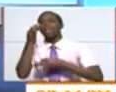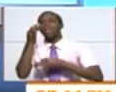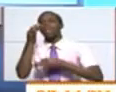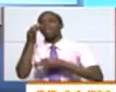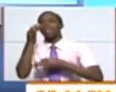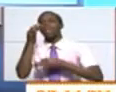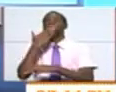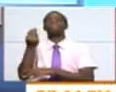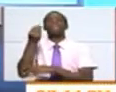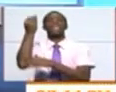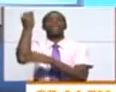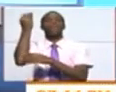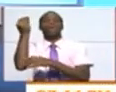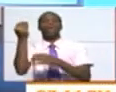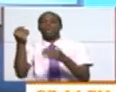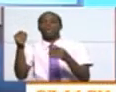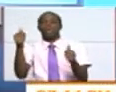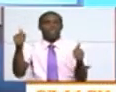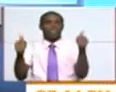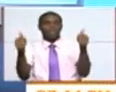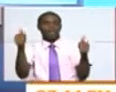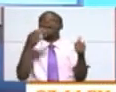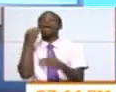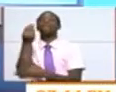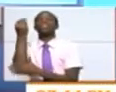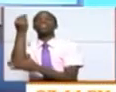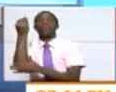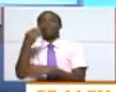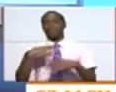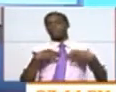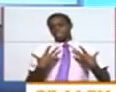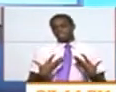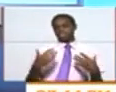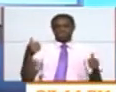¿Qué vende más? ¿Qué se comenta más?